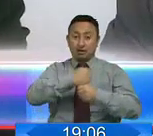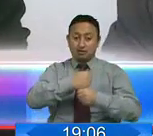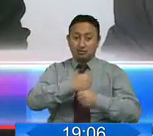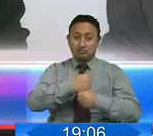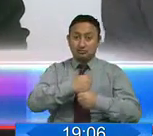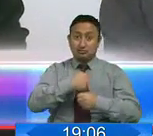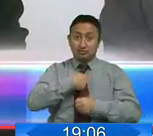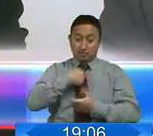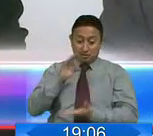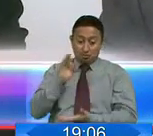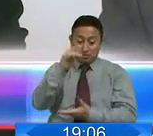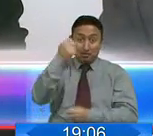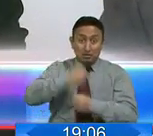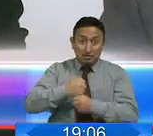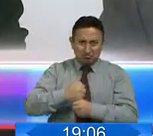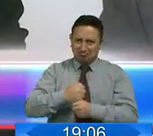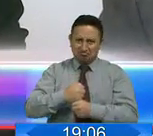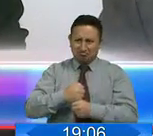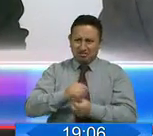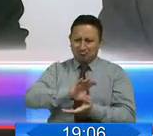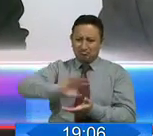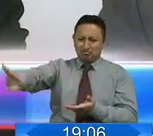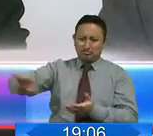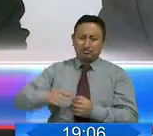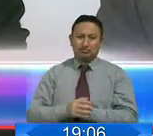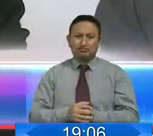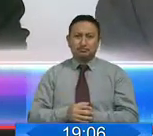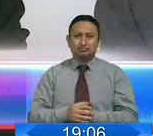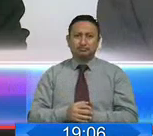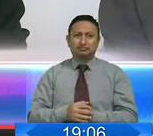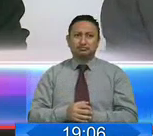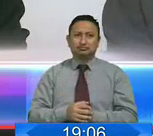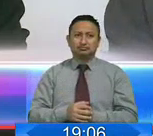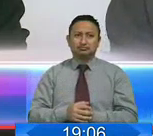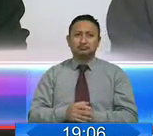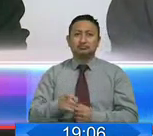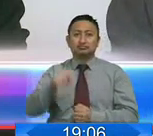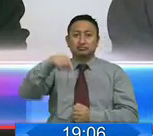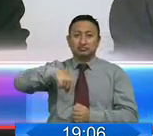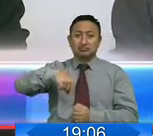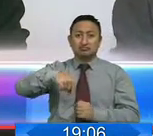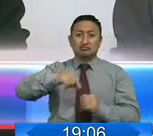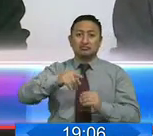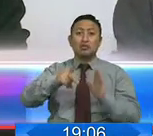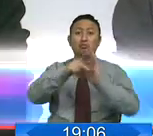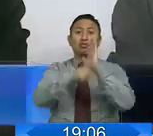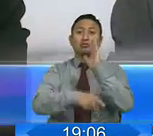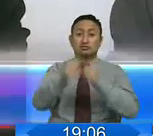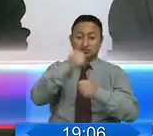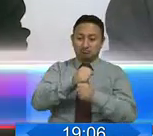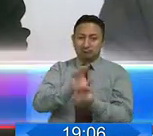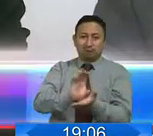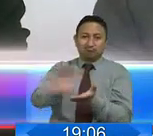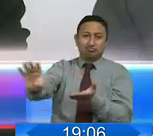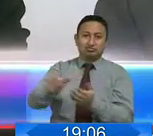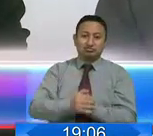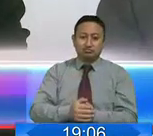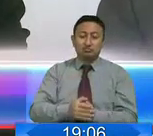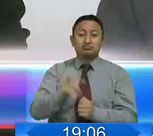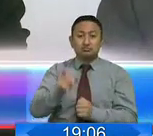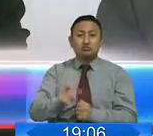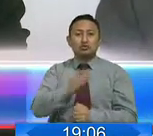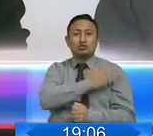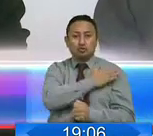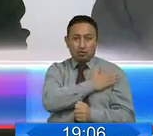representa a la clase trabajadora es totalmente rechazado por el parlamento laboral confiamos